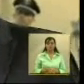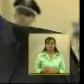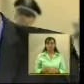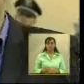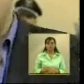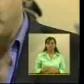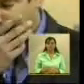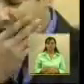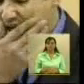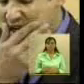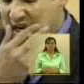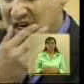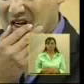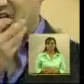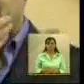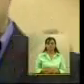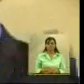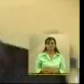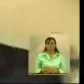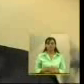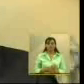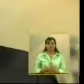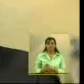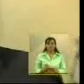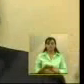Preso por casi un año.